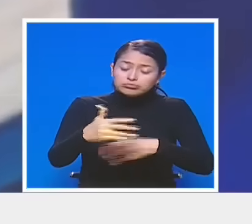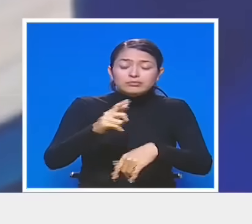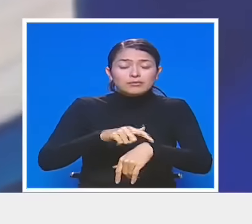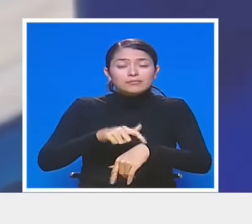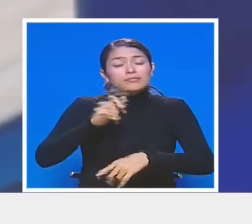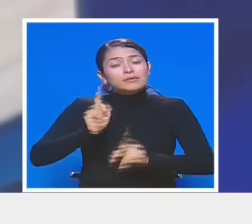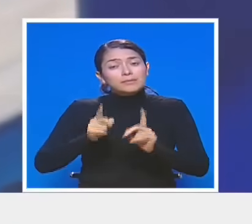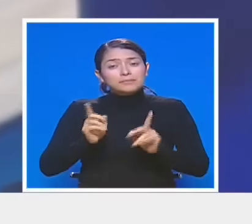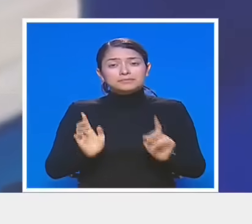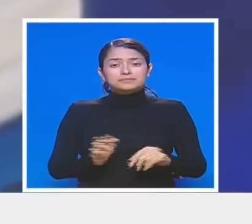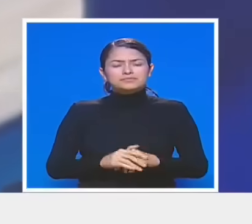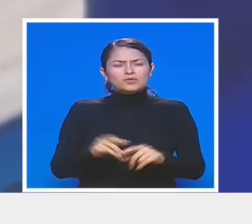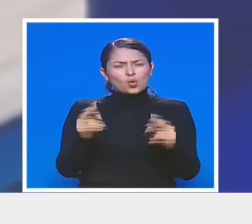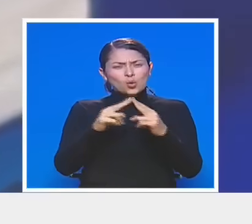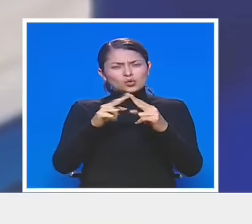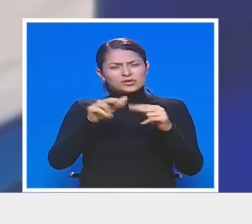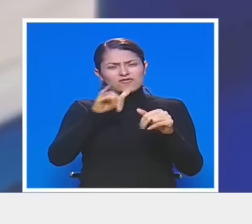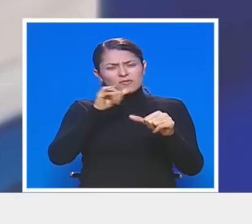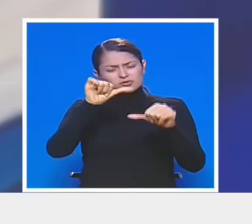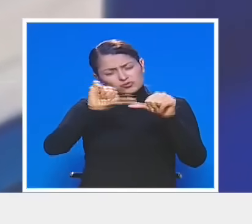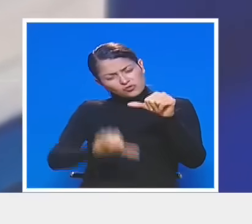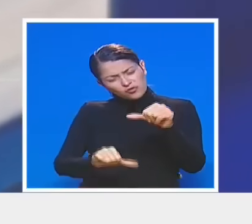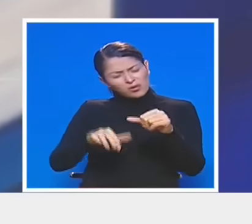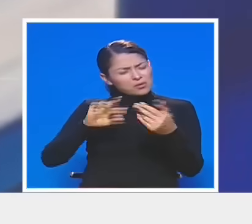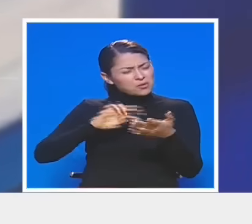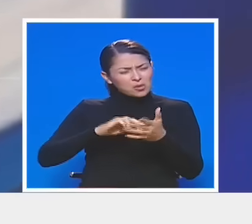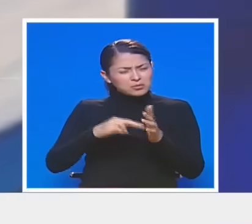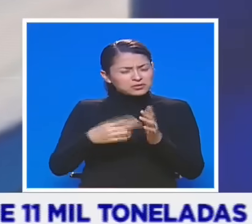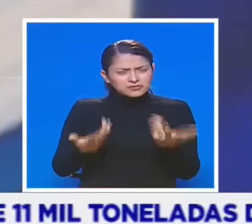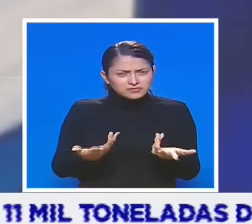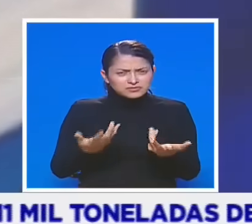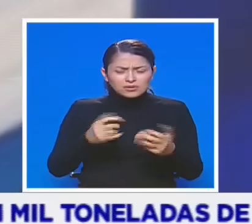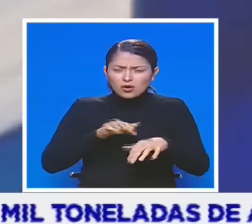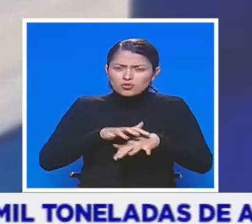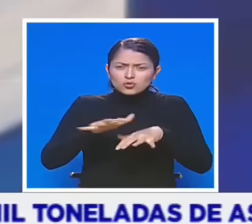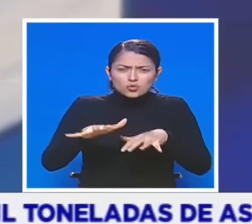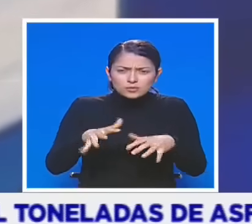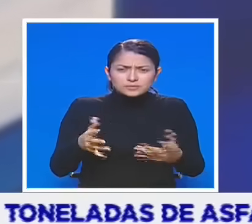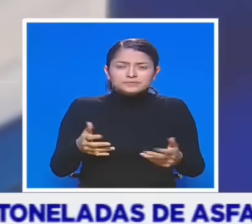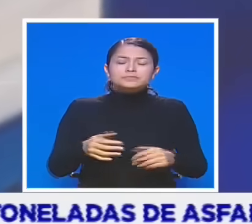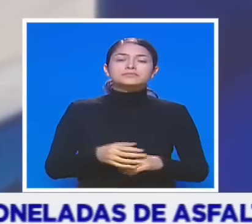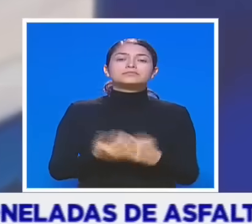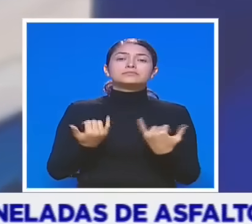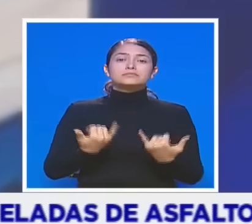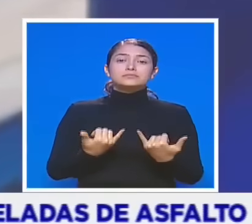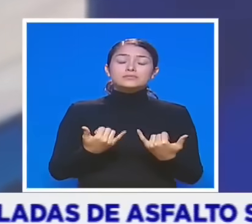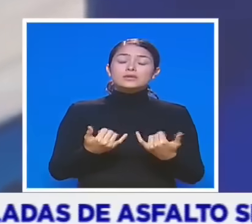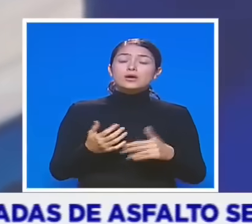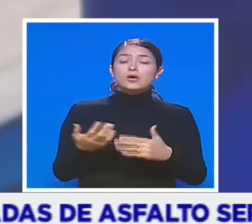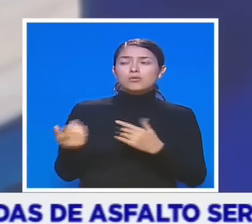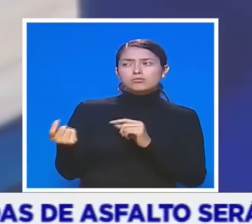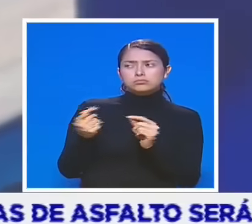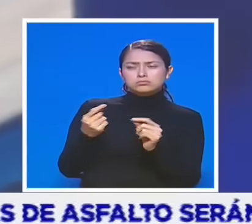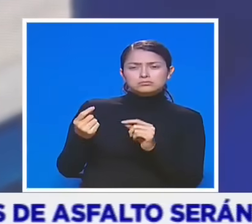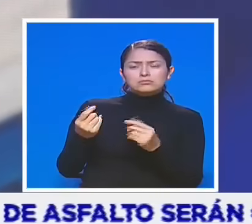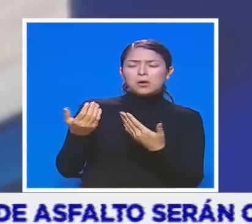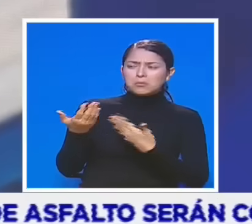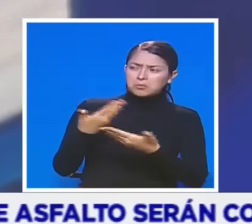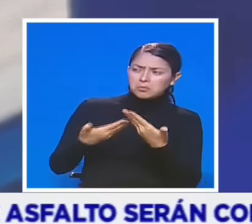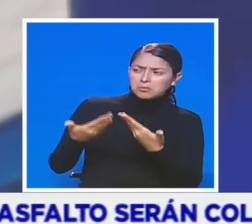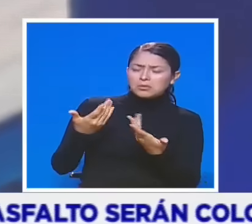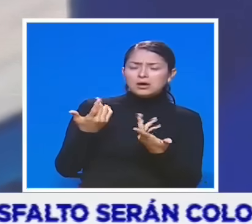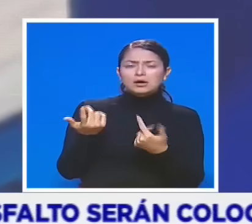conocer detalles de esta medida y su alcance, vamos a conversar con